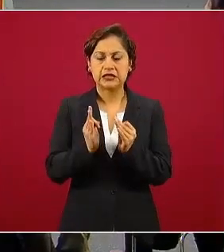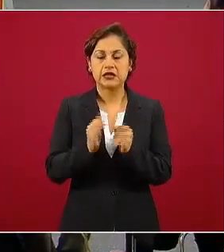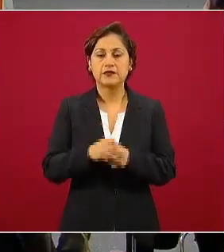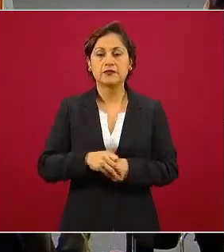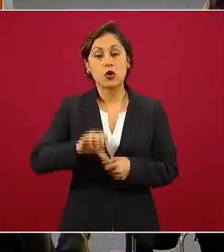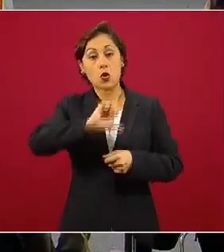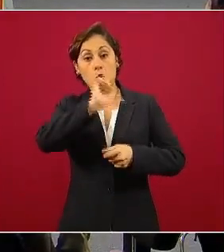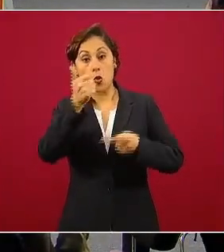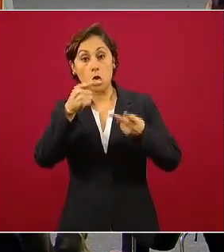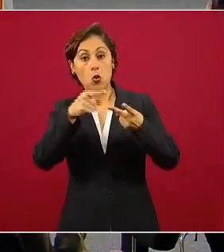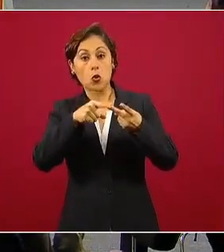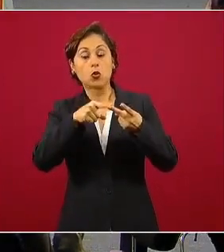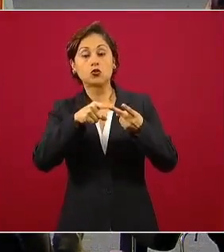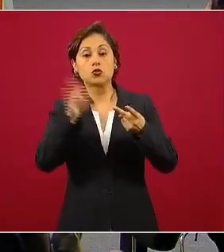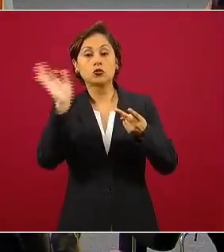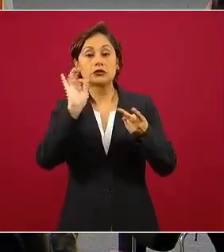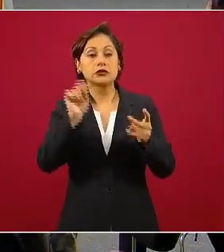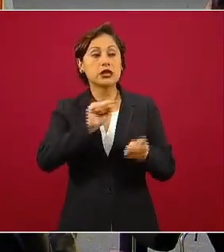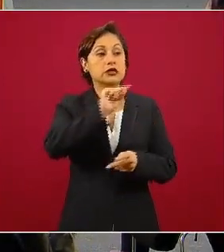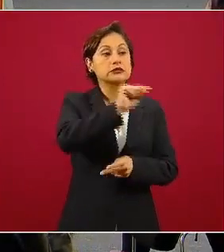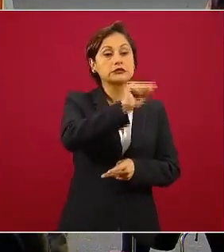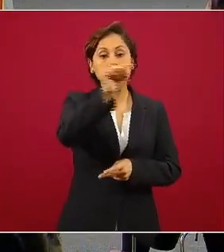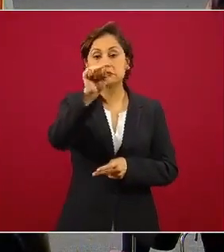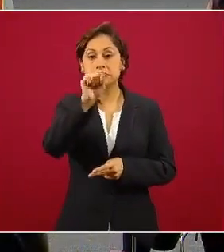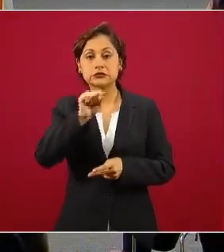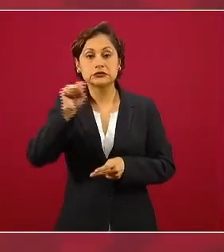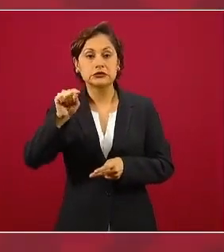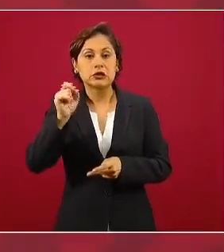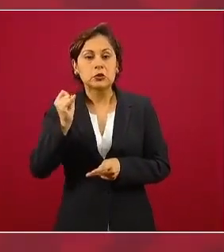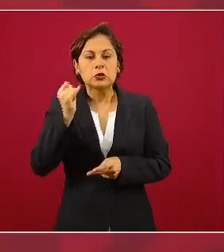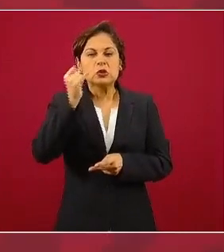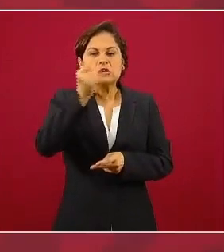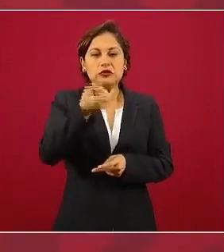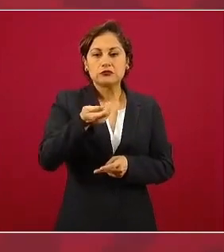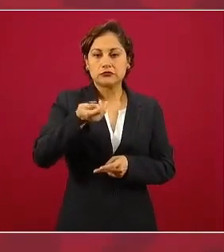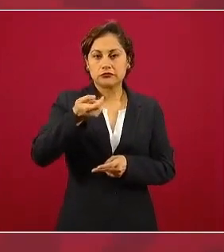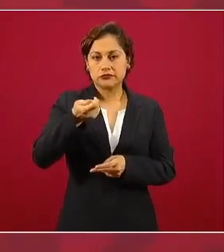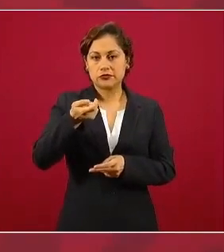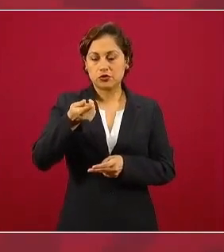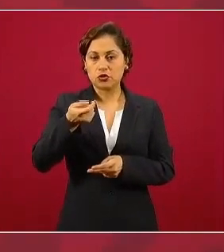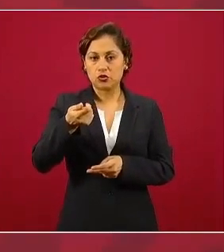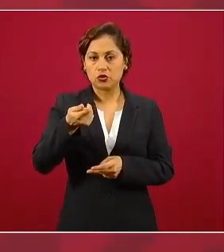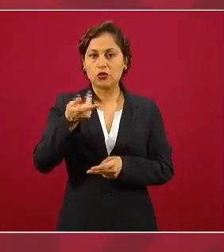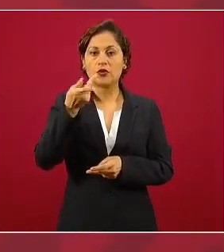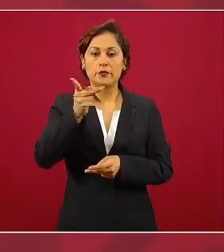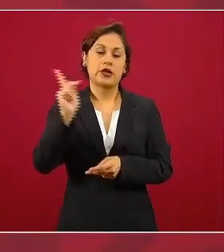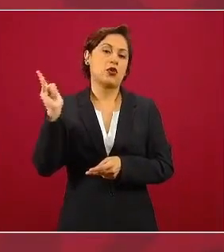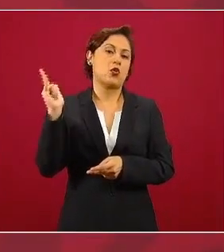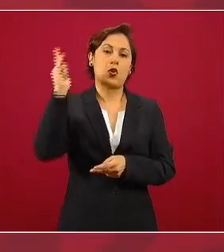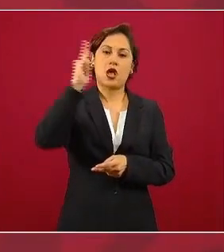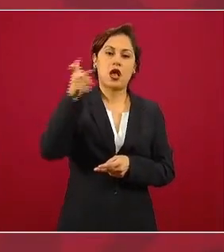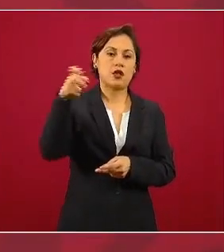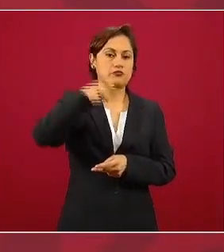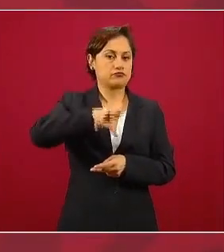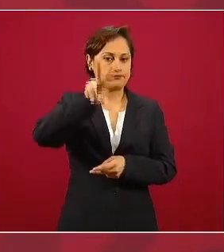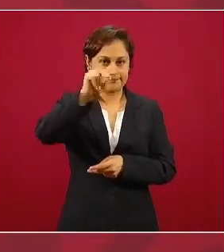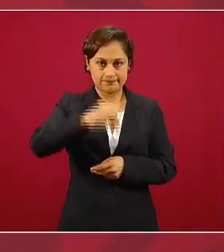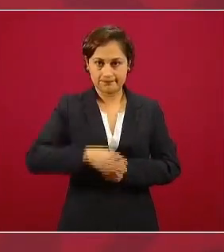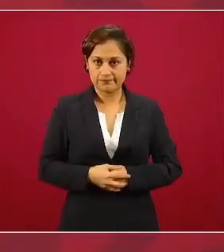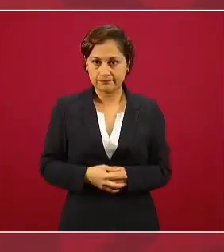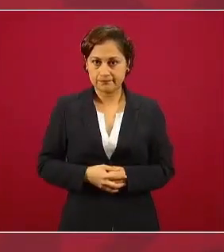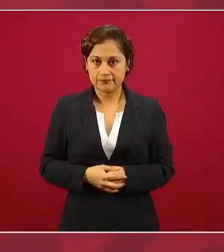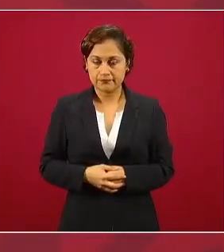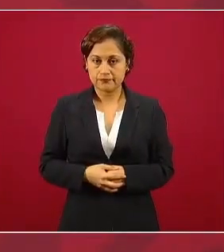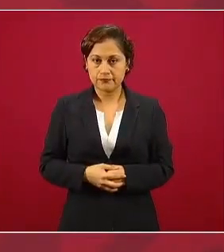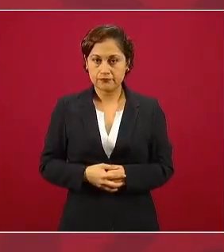Otra, alejarme un poco más sin tomar avión. Esto